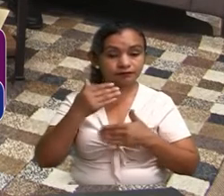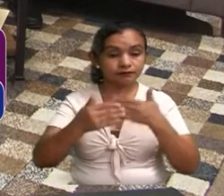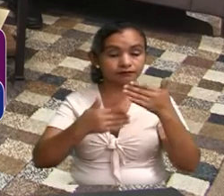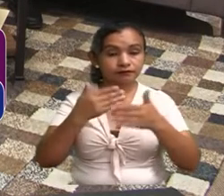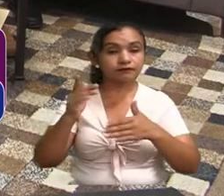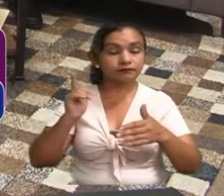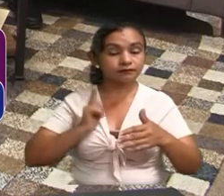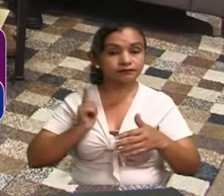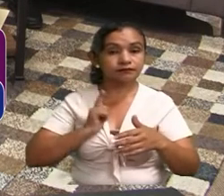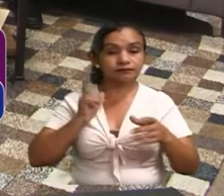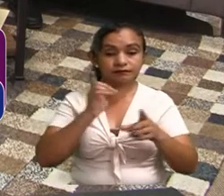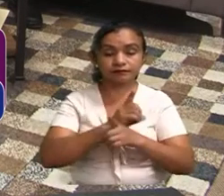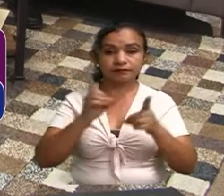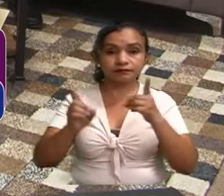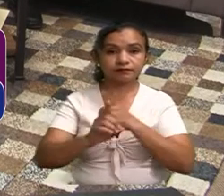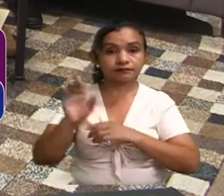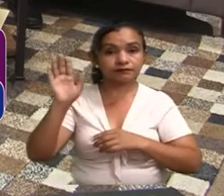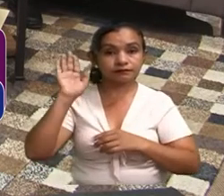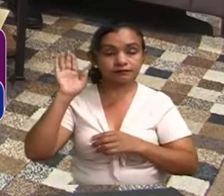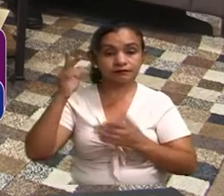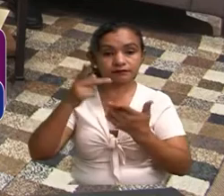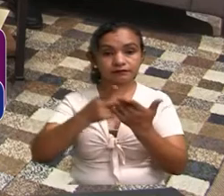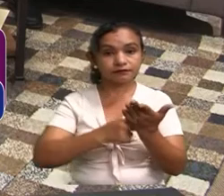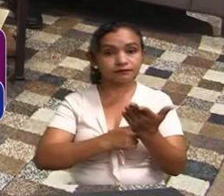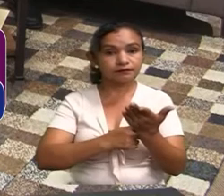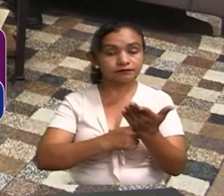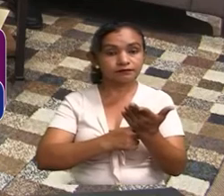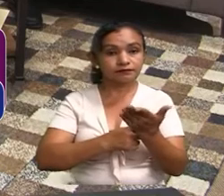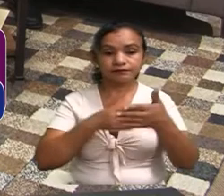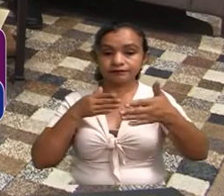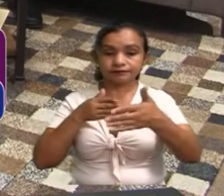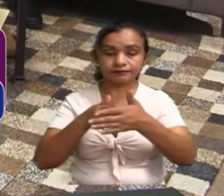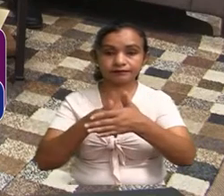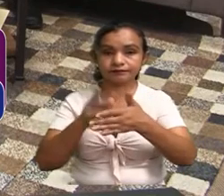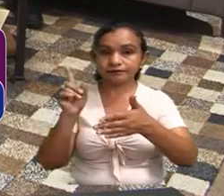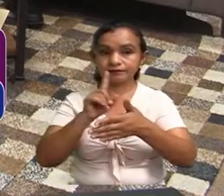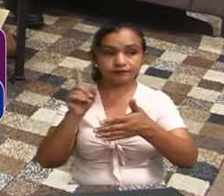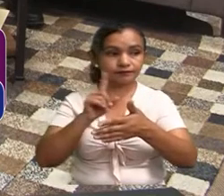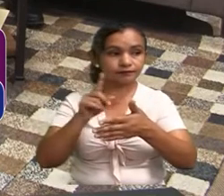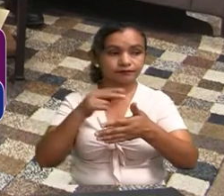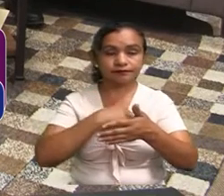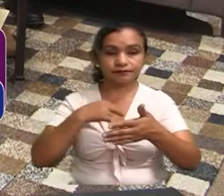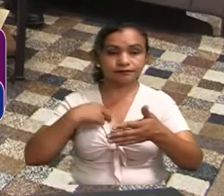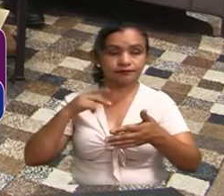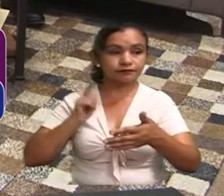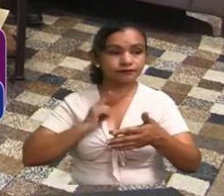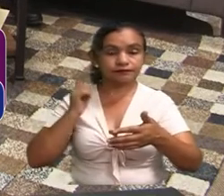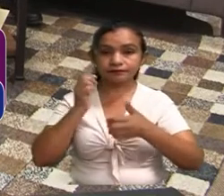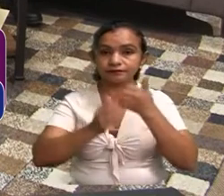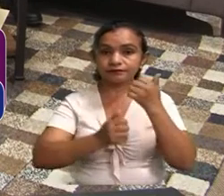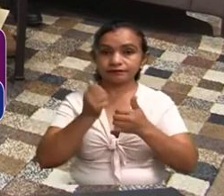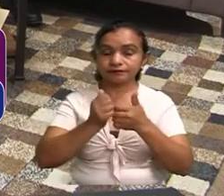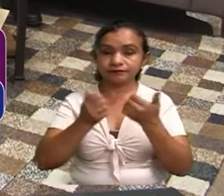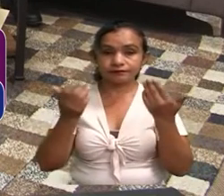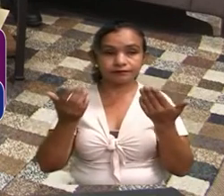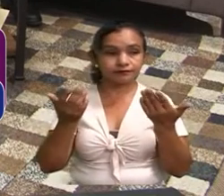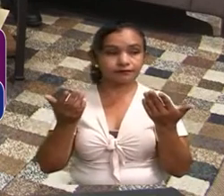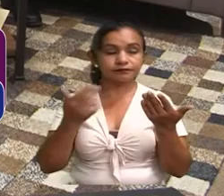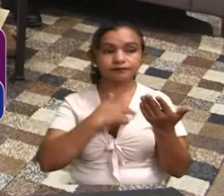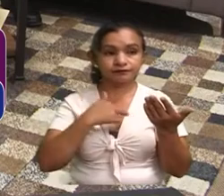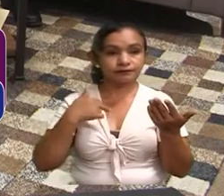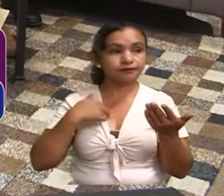que comprometerse para que el proyecto no se paralice. A la hora de que haya una afectación, un daño, entonces